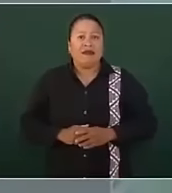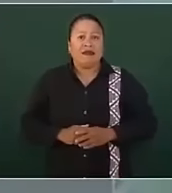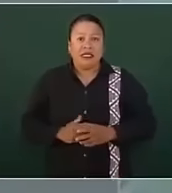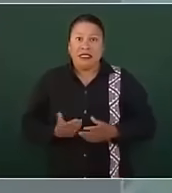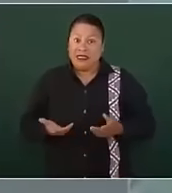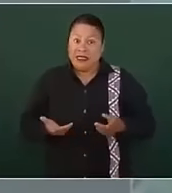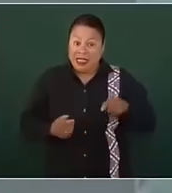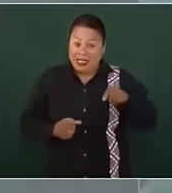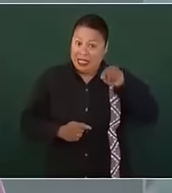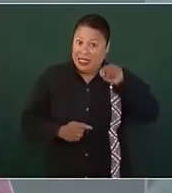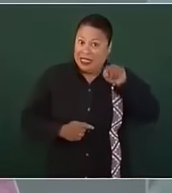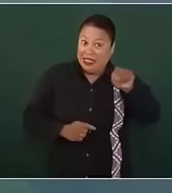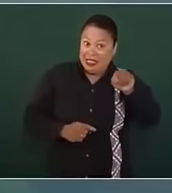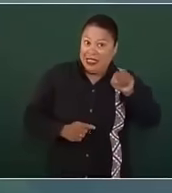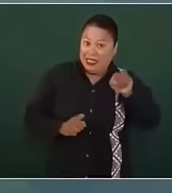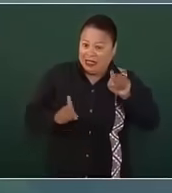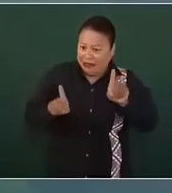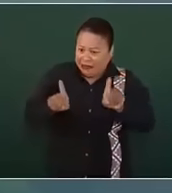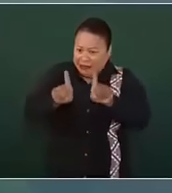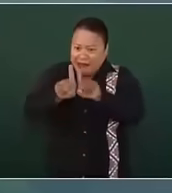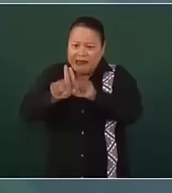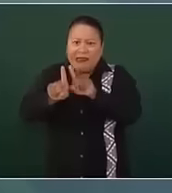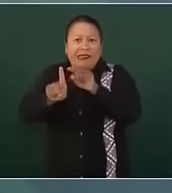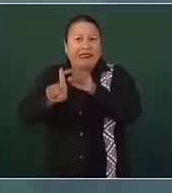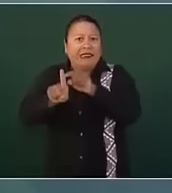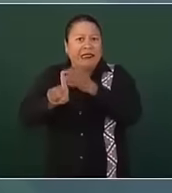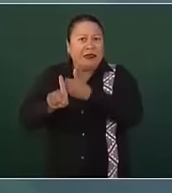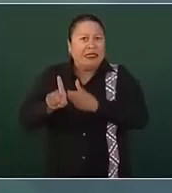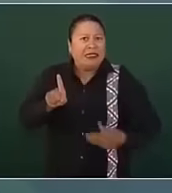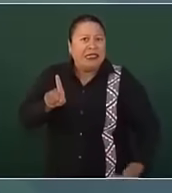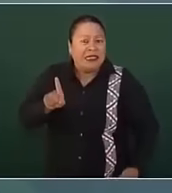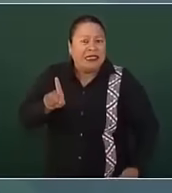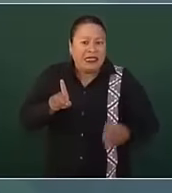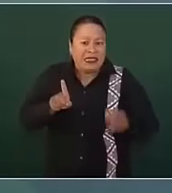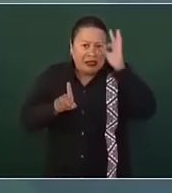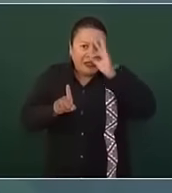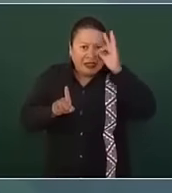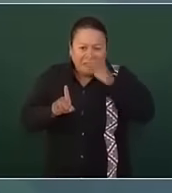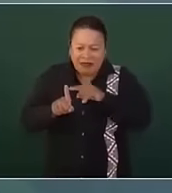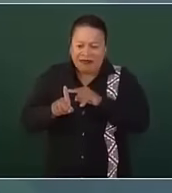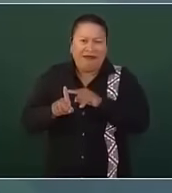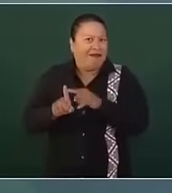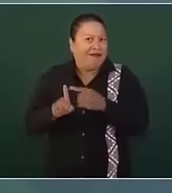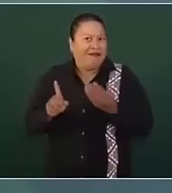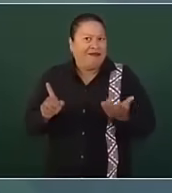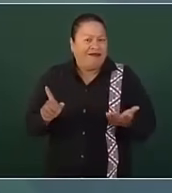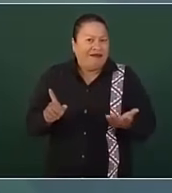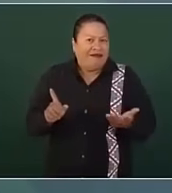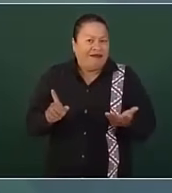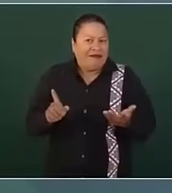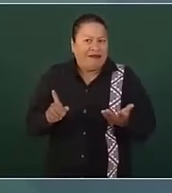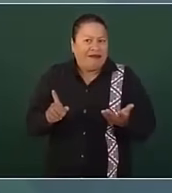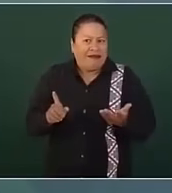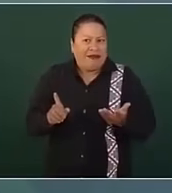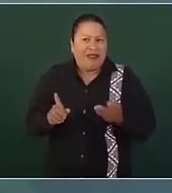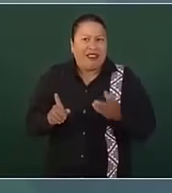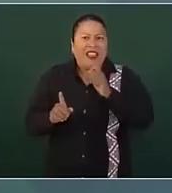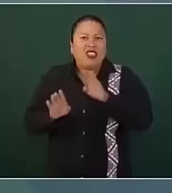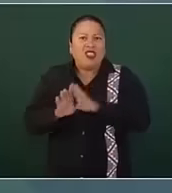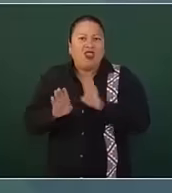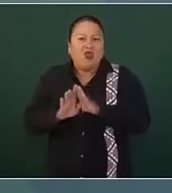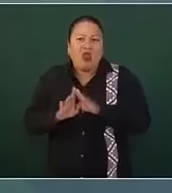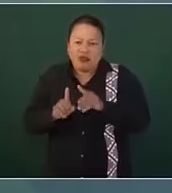hombre más cercano al presidente en ese entonces, o a quien usurpaba la presidencia, su brazo